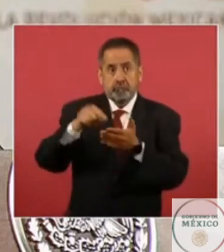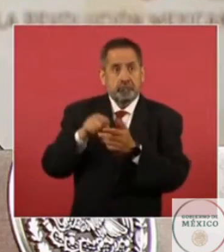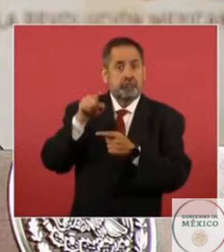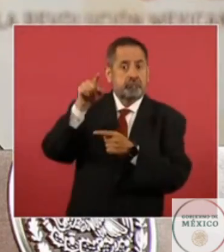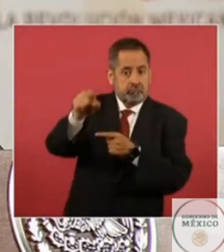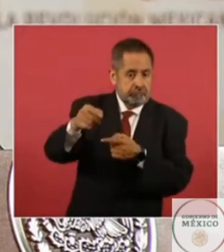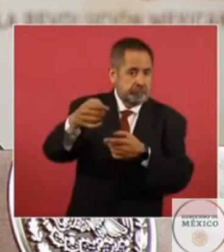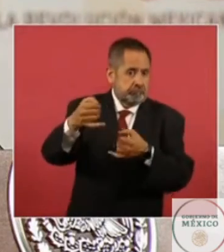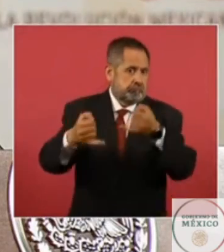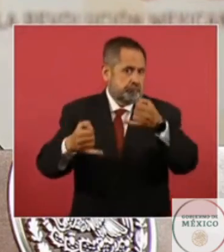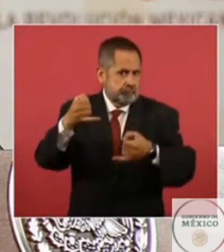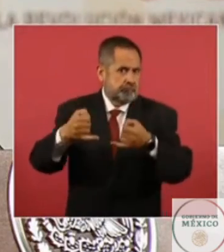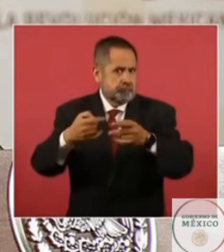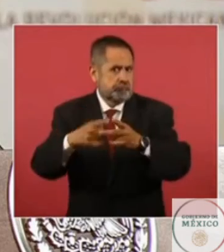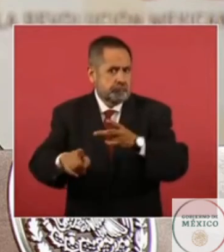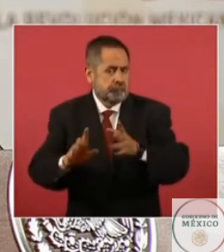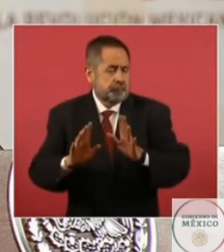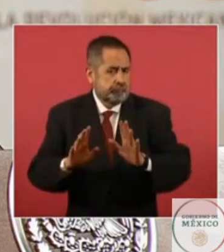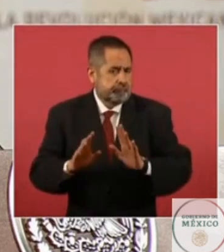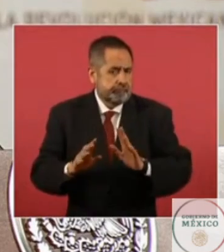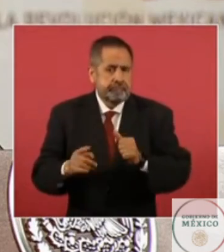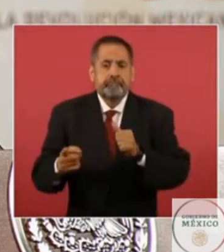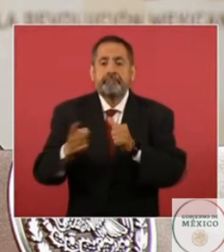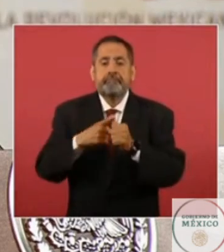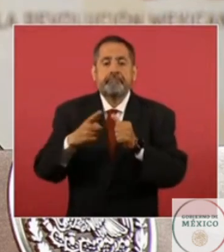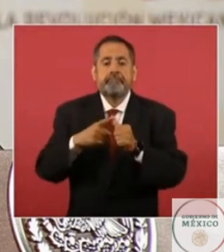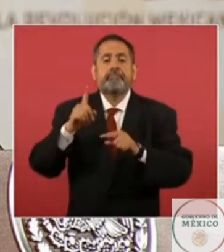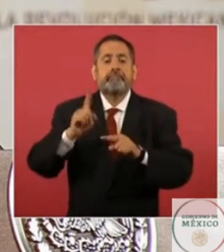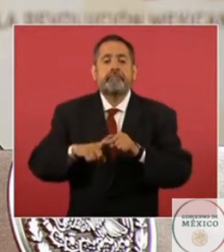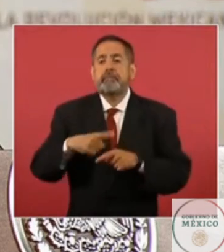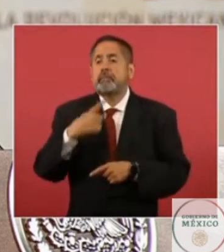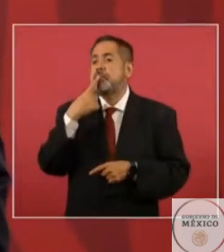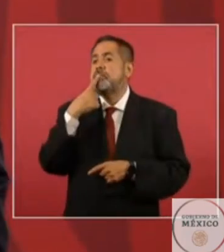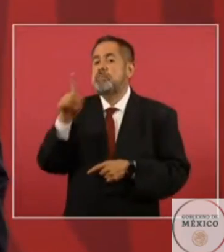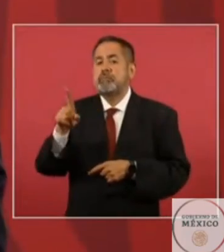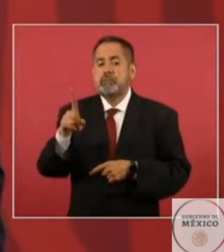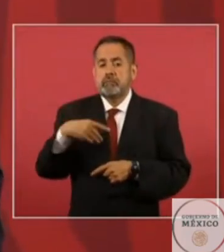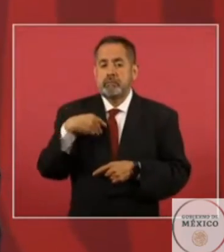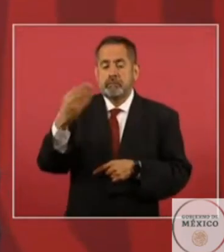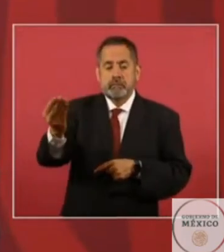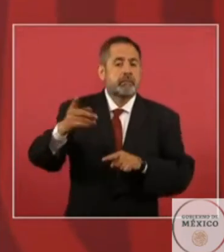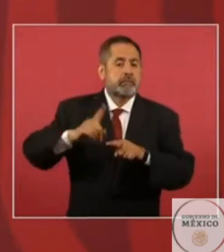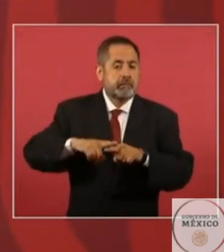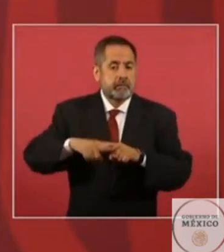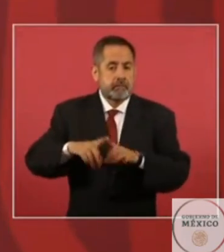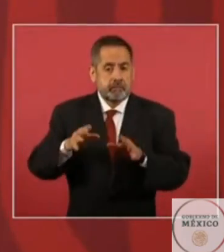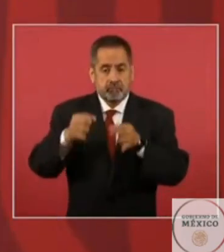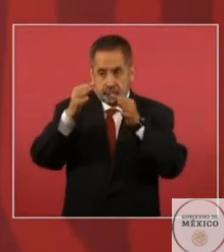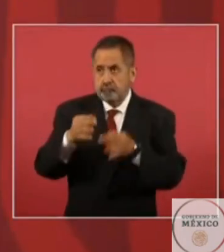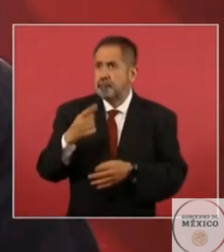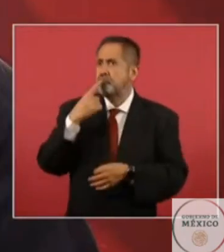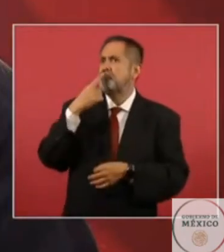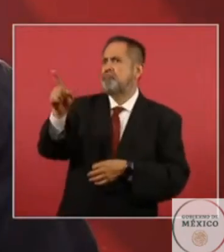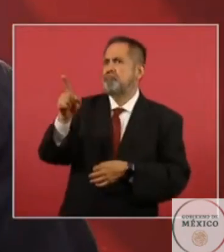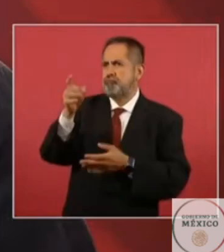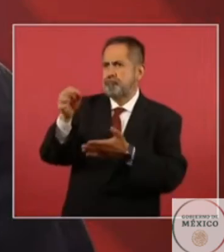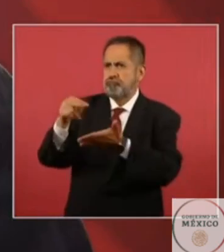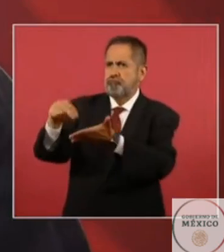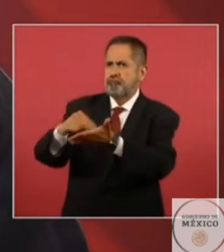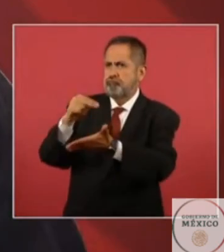Los presuntos delitos los establece el fiscal. Esa es parte de su función constitucional. En